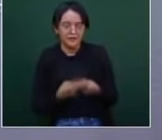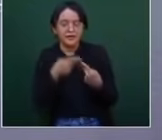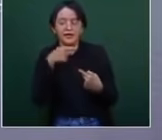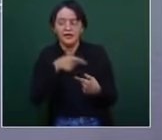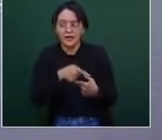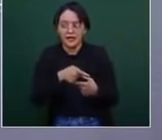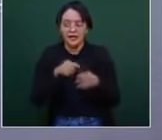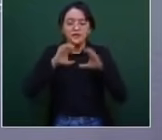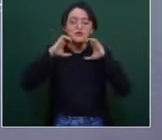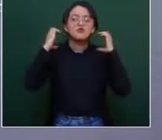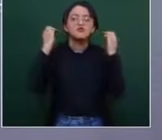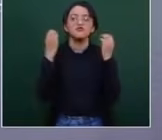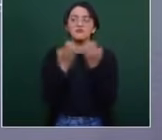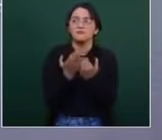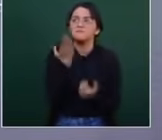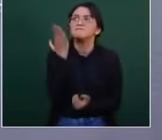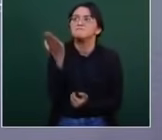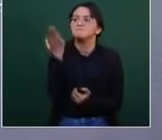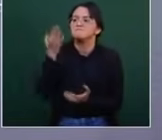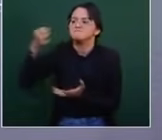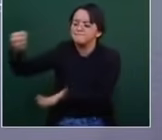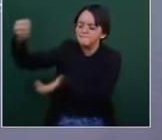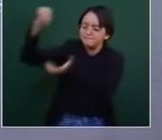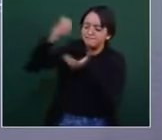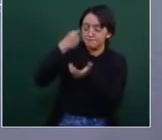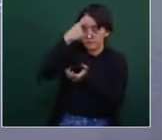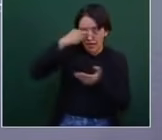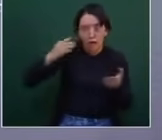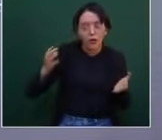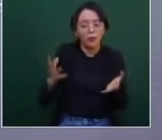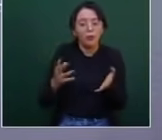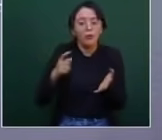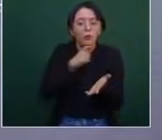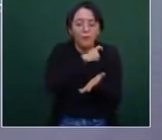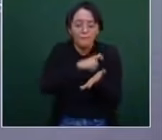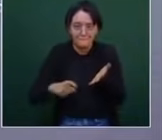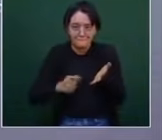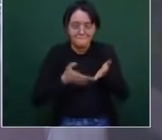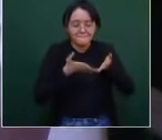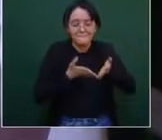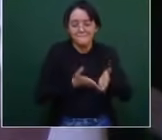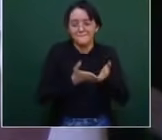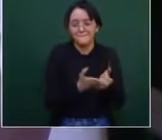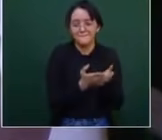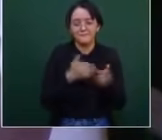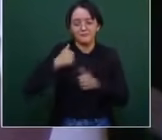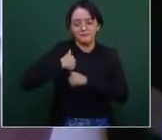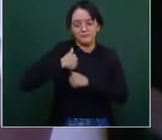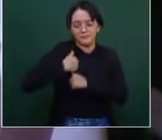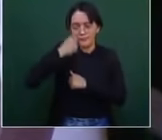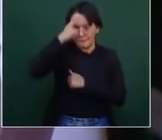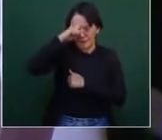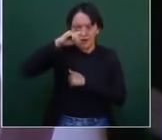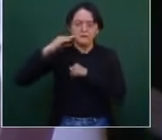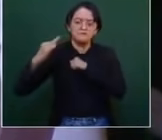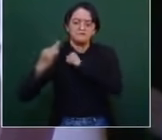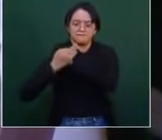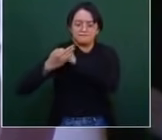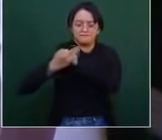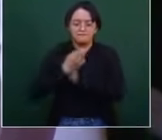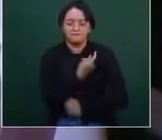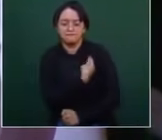autorizara fondos para adquirir embarcaciones militares a fin de bloquear a los españoles que